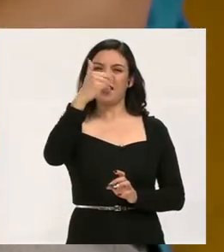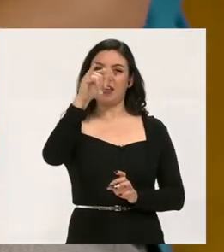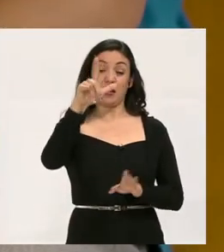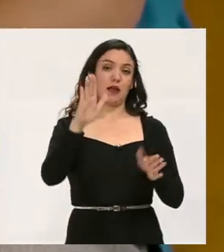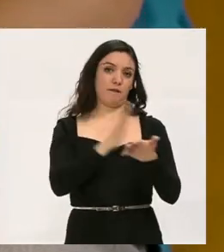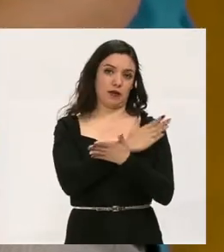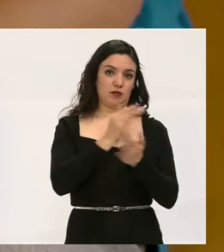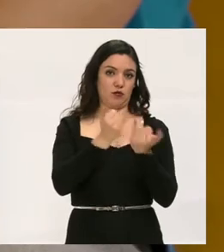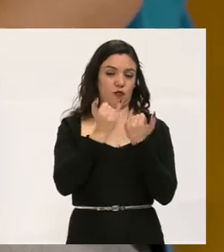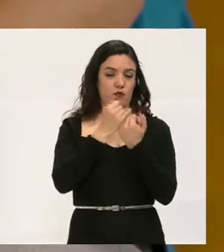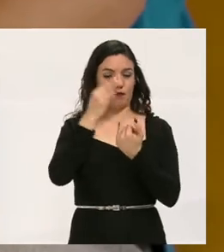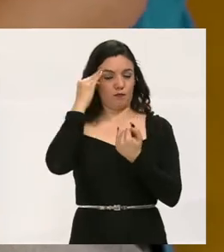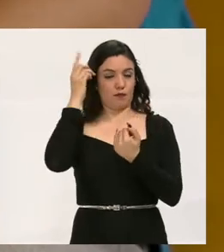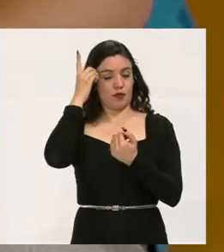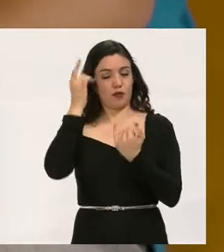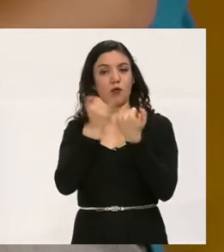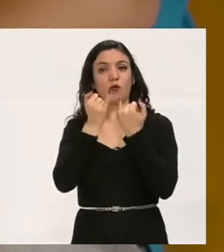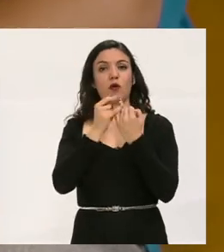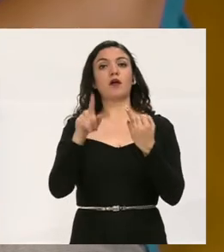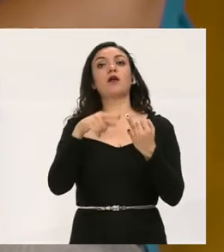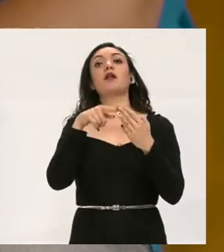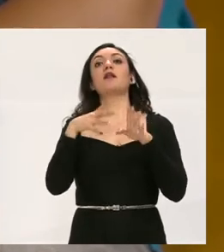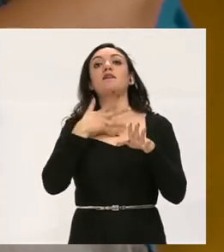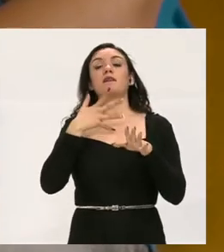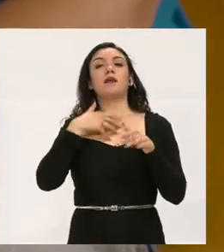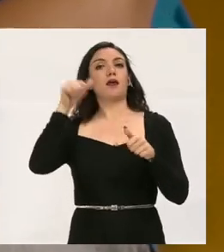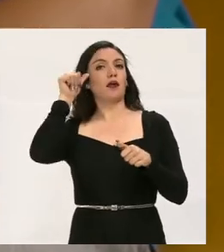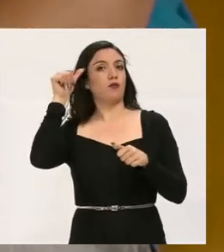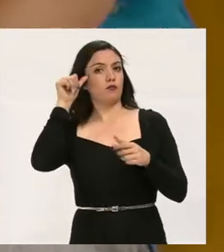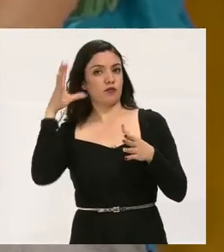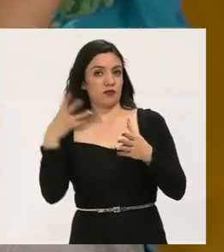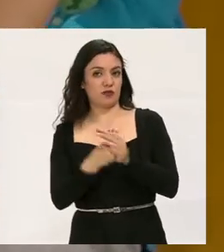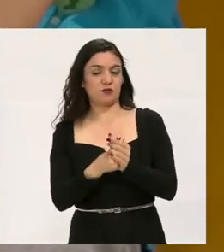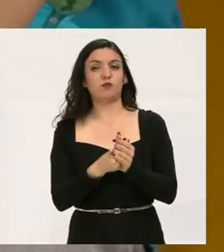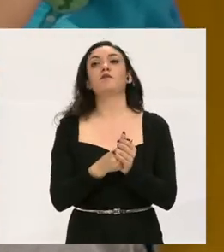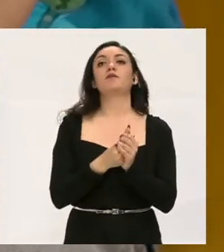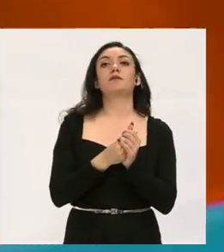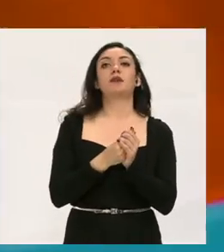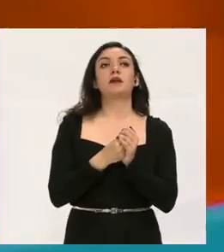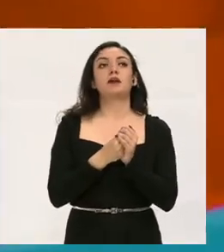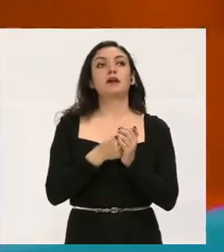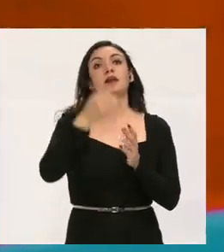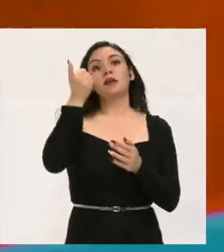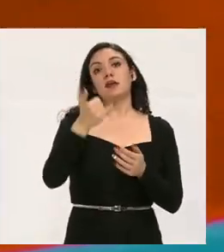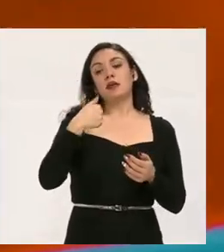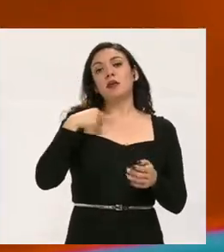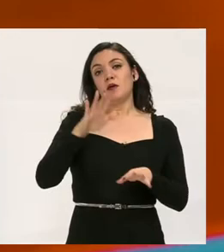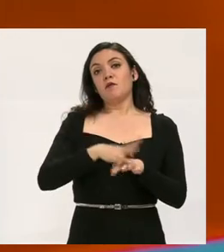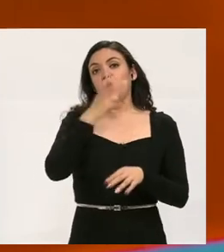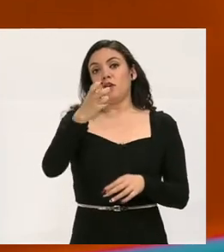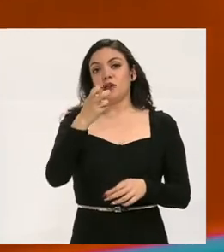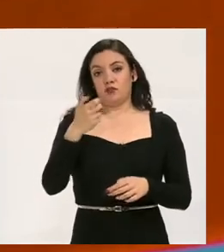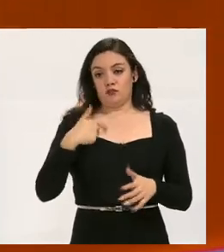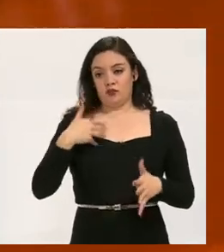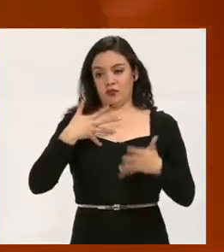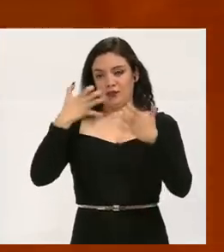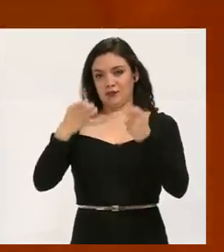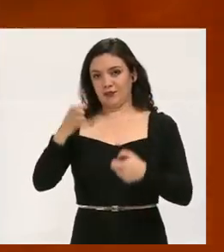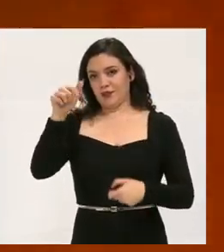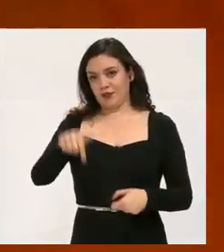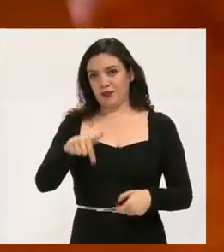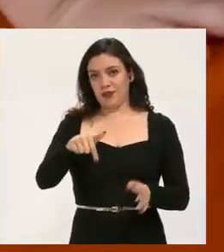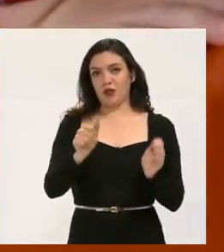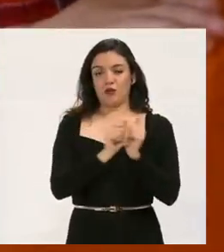frágil aparte de tener retraso mental cursan con características de autismo y pues por eso